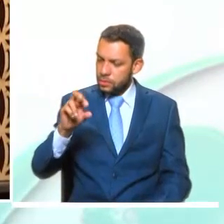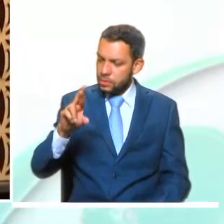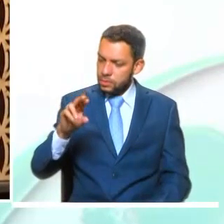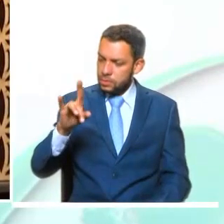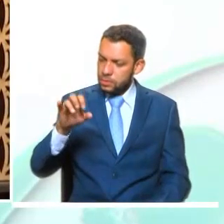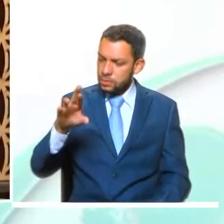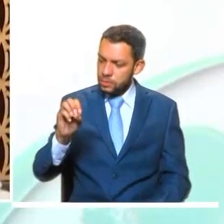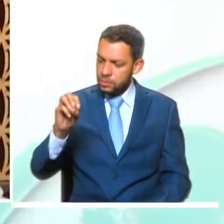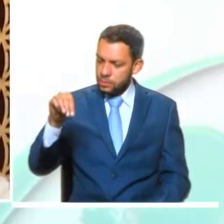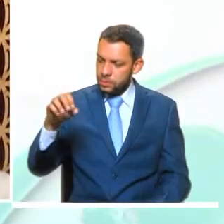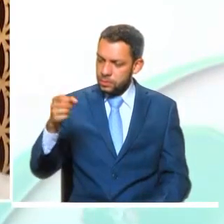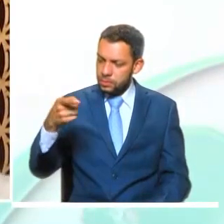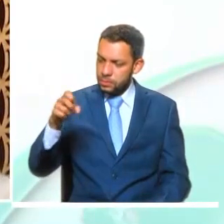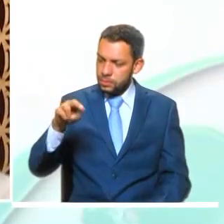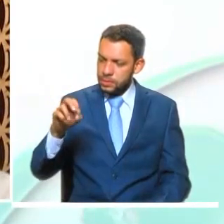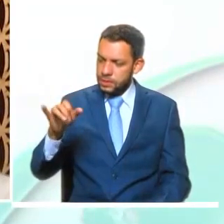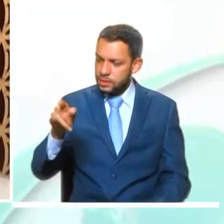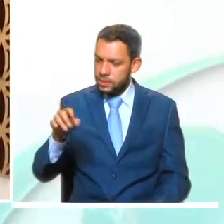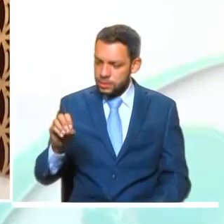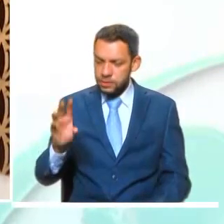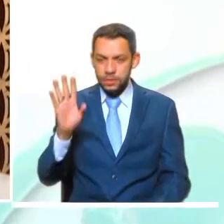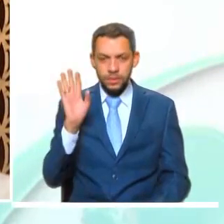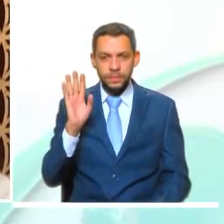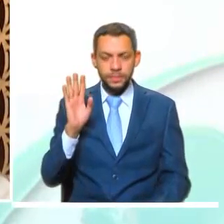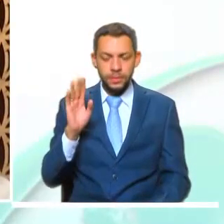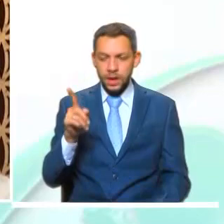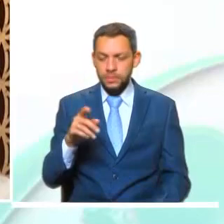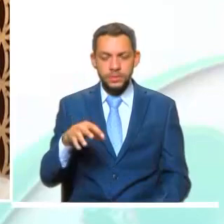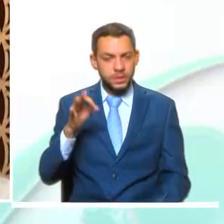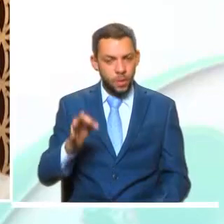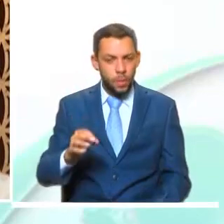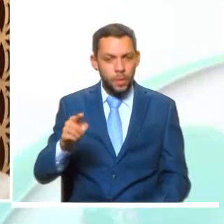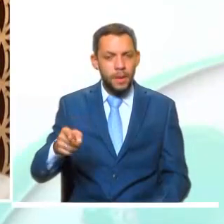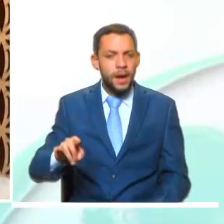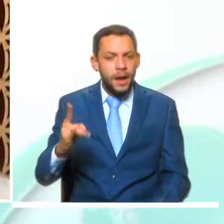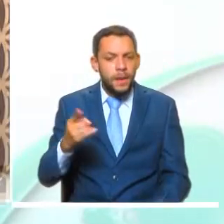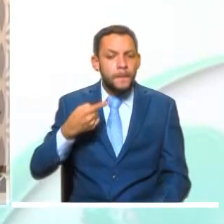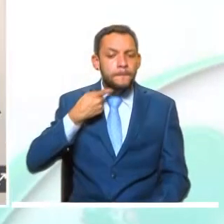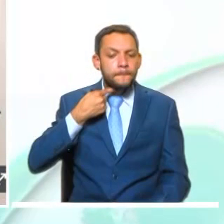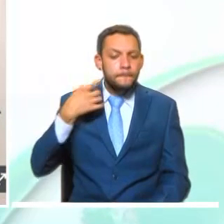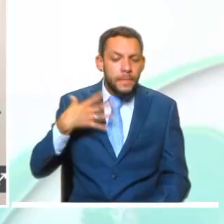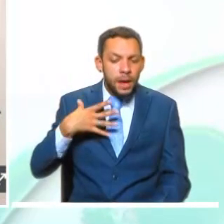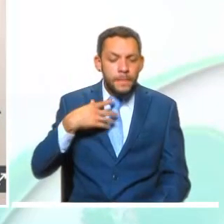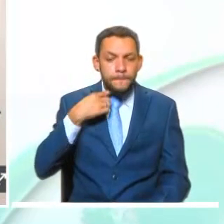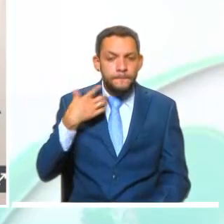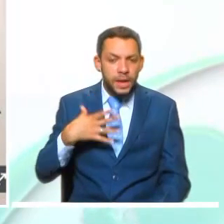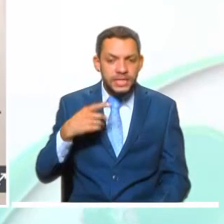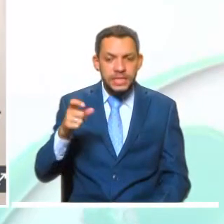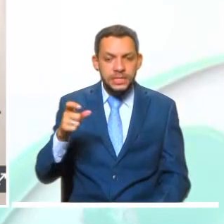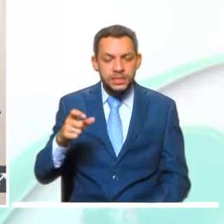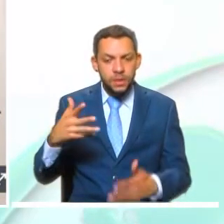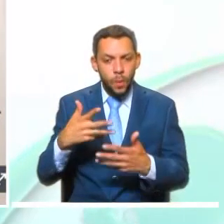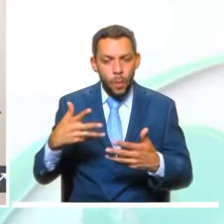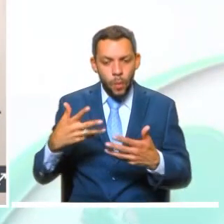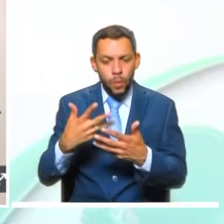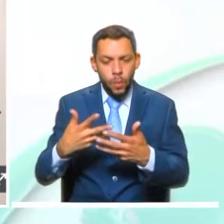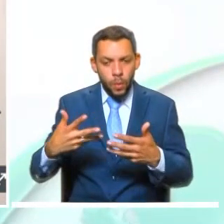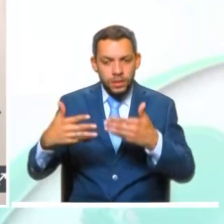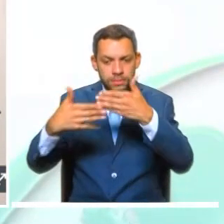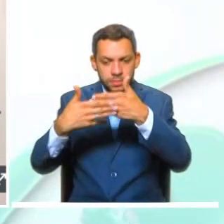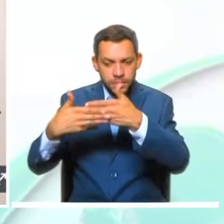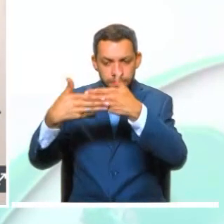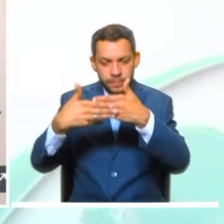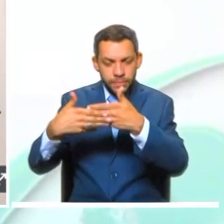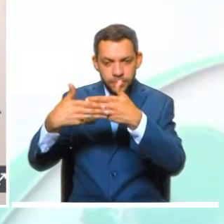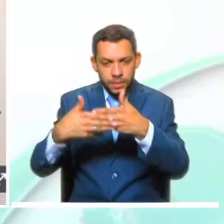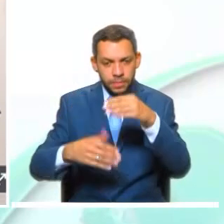sabe que los problemas de tiroides necesitan muchos elementos de la tabla periódica y entre esos está